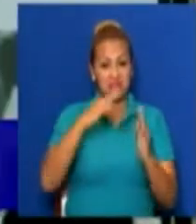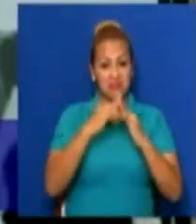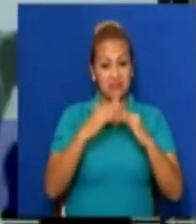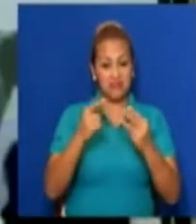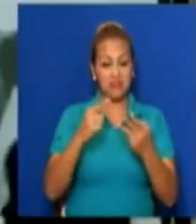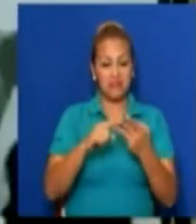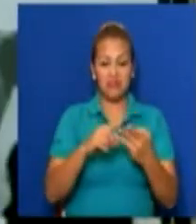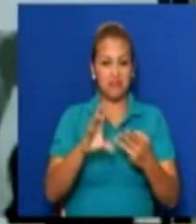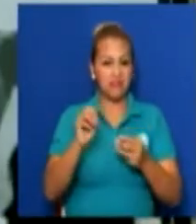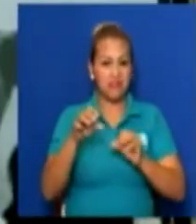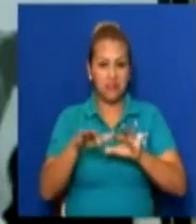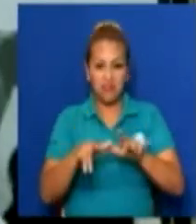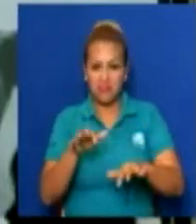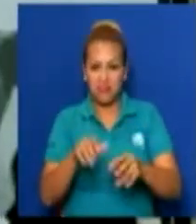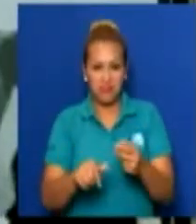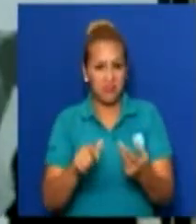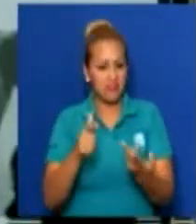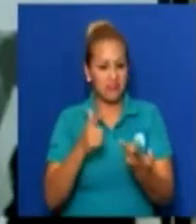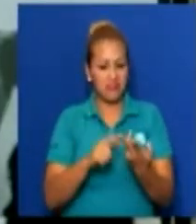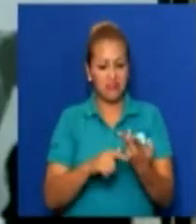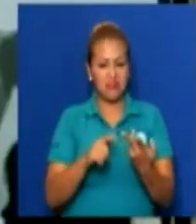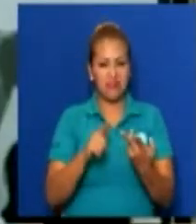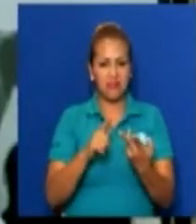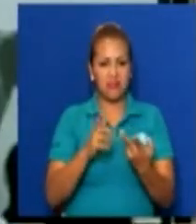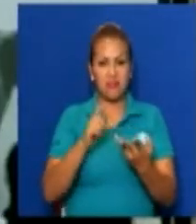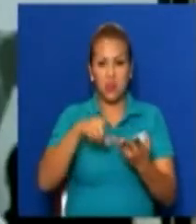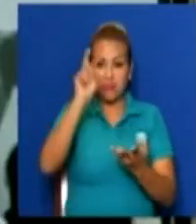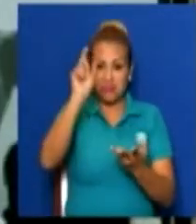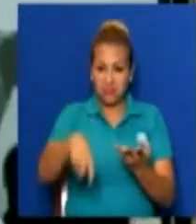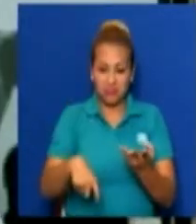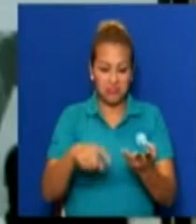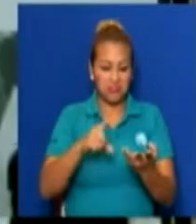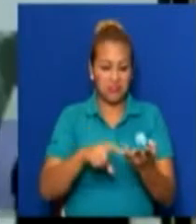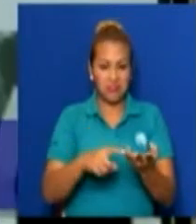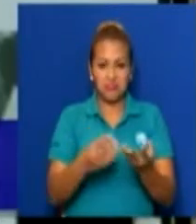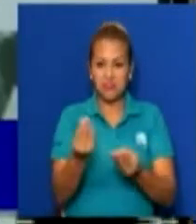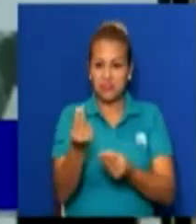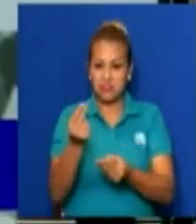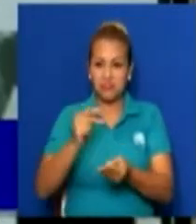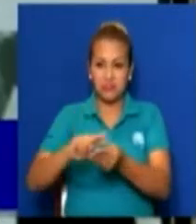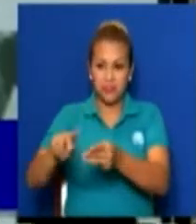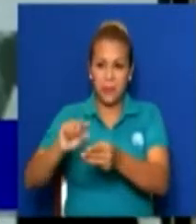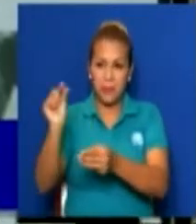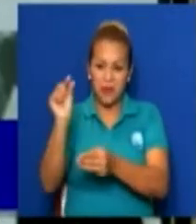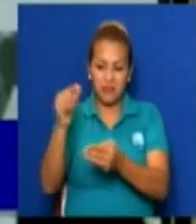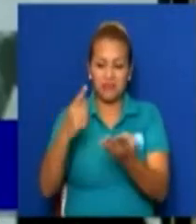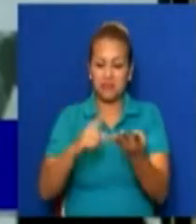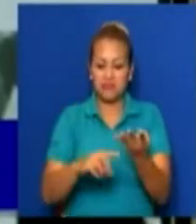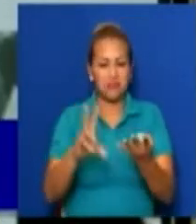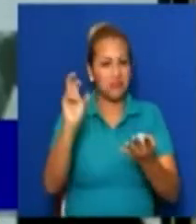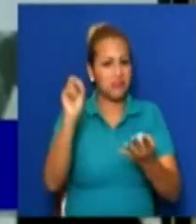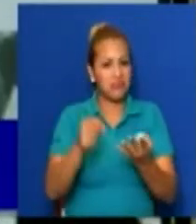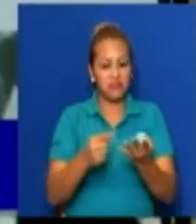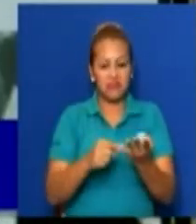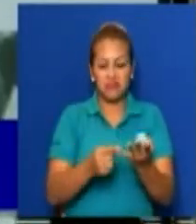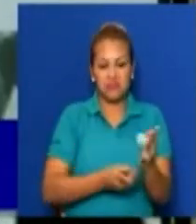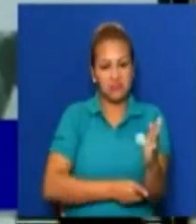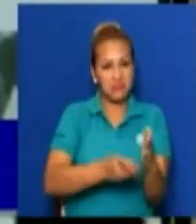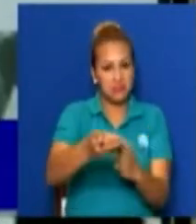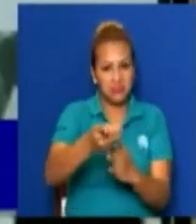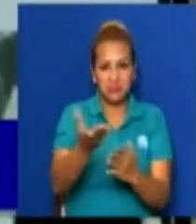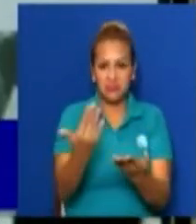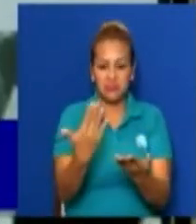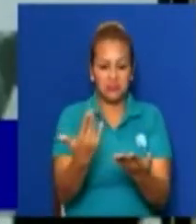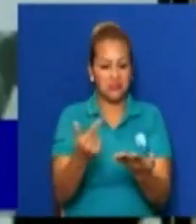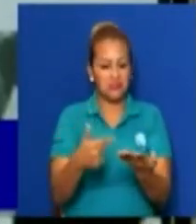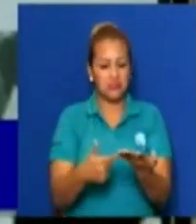tecnología, no eran sujetas de crédito, no eran sujetas políticas, no eran sujetas de desarrollo. Estamos en